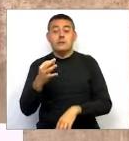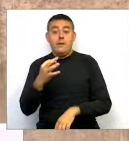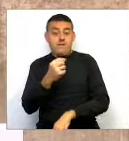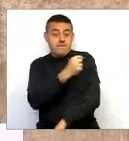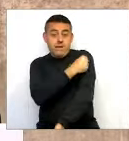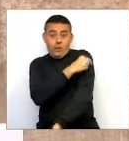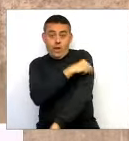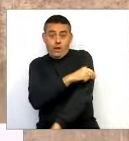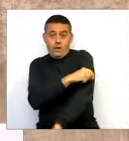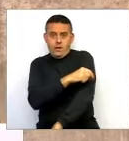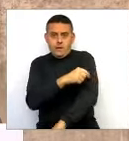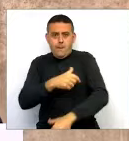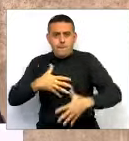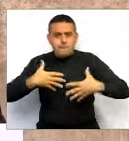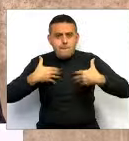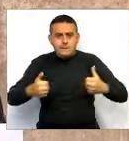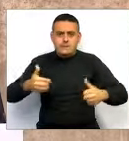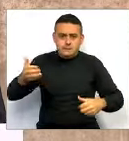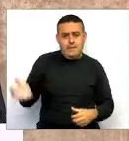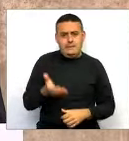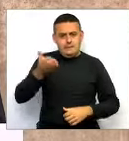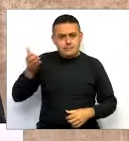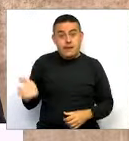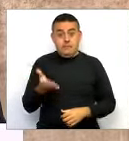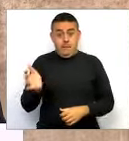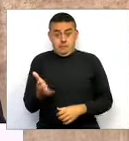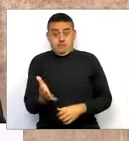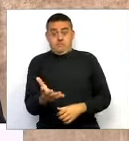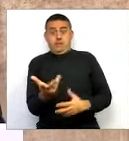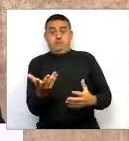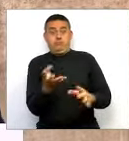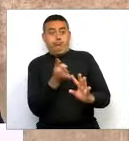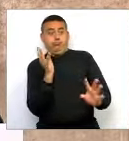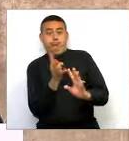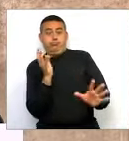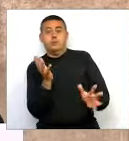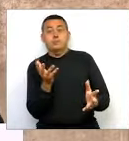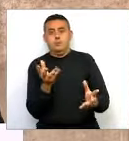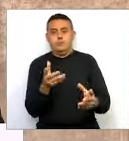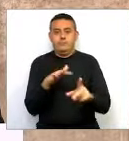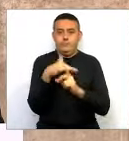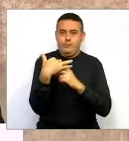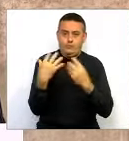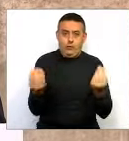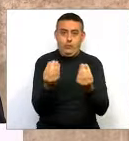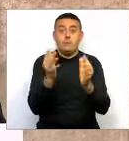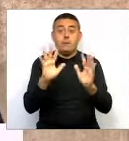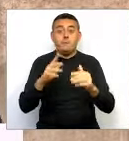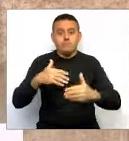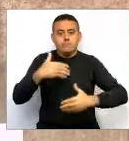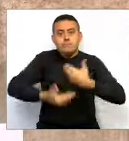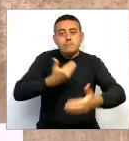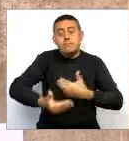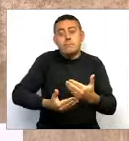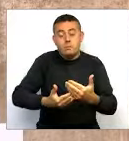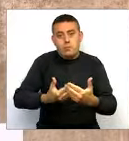es que hay un momento determinado en que tenemos que avanzar cap a la normalización y todo abans también tiene sus riscos por